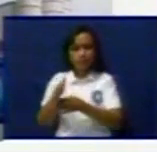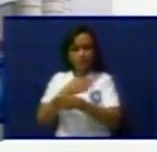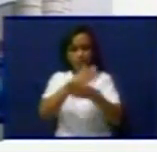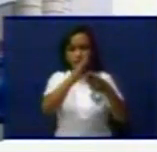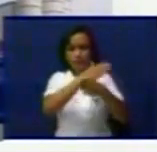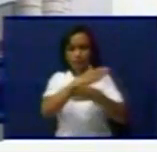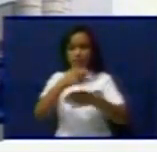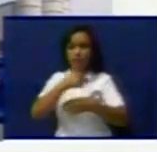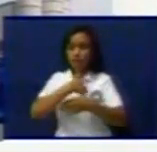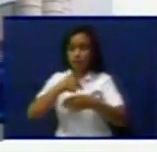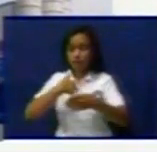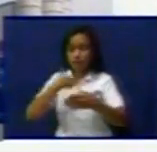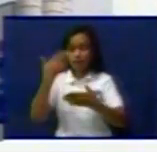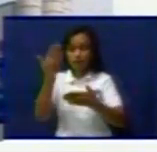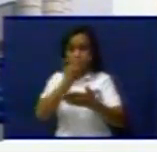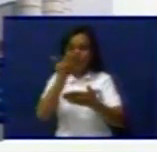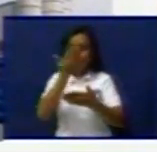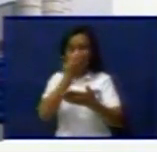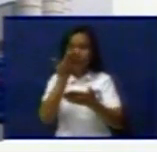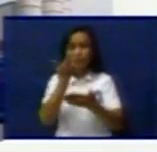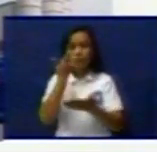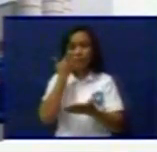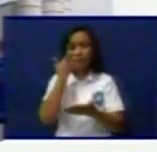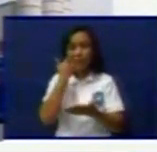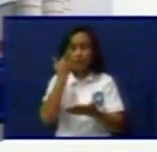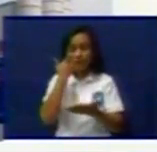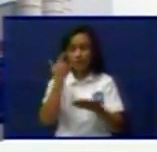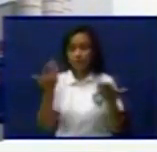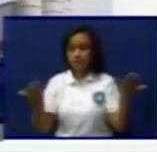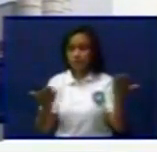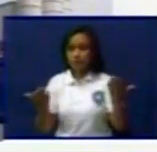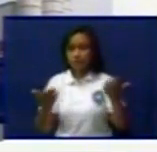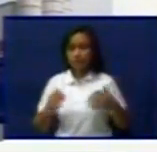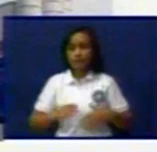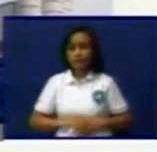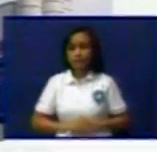están en proceso de estudios de factibilidad.